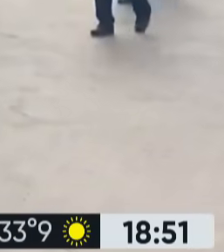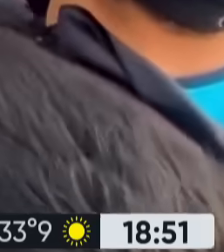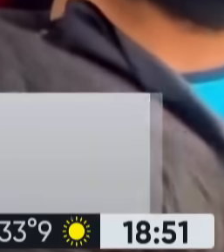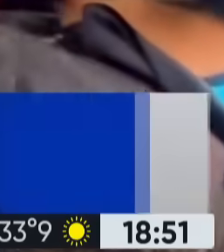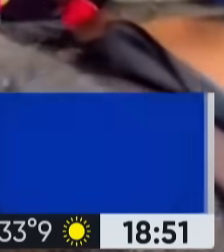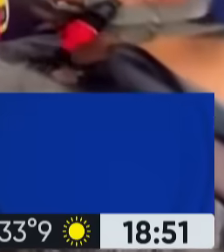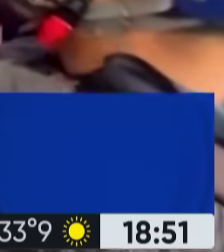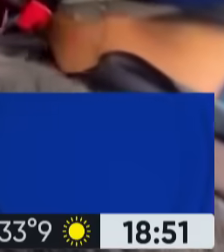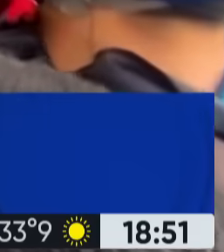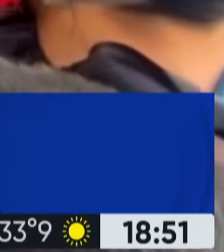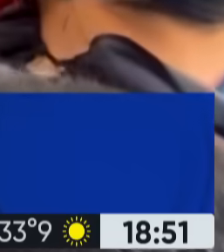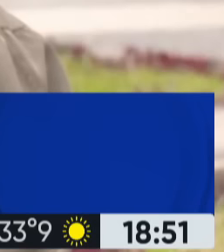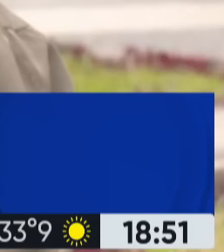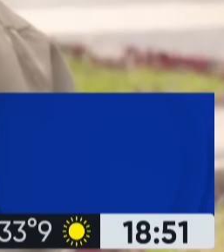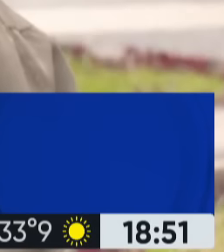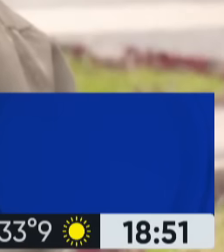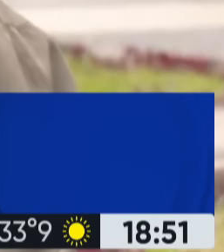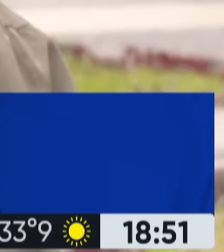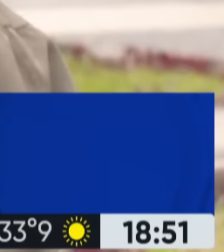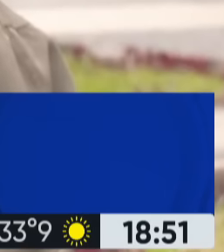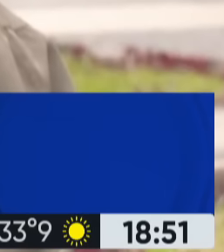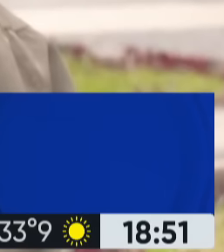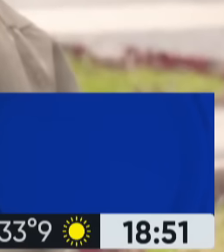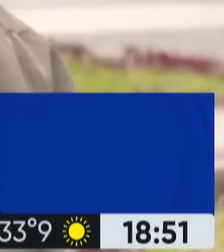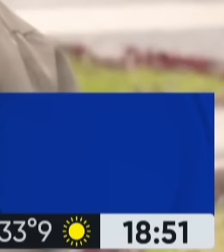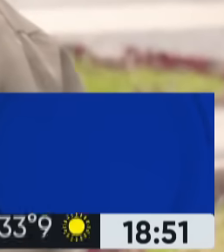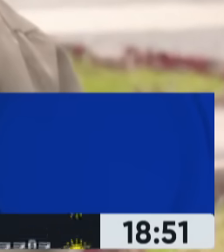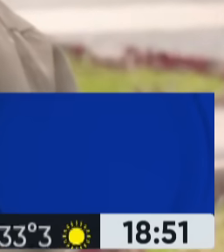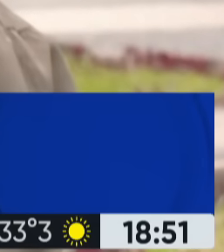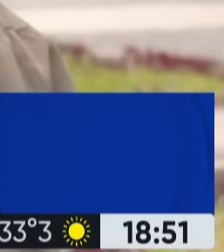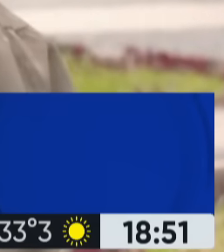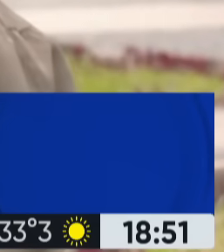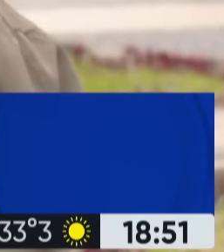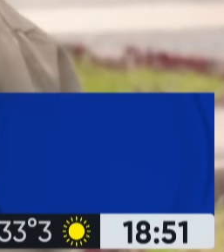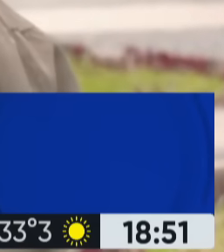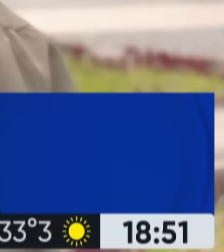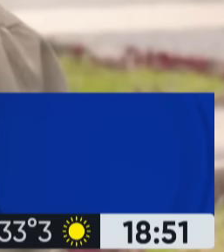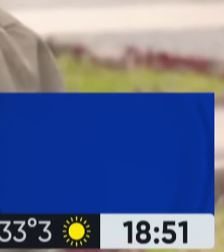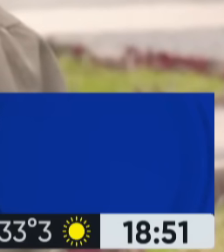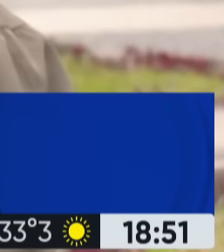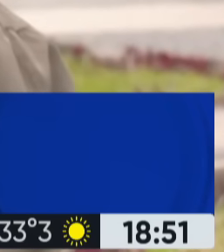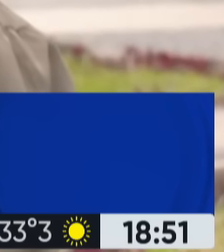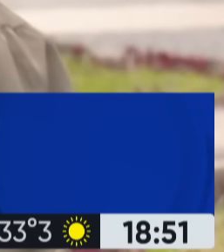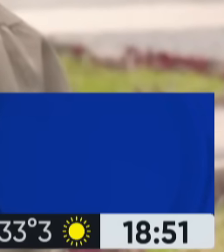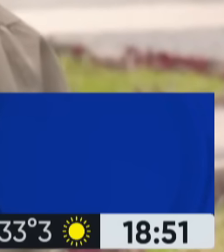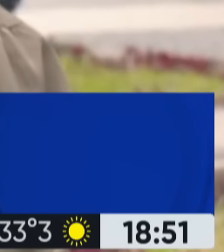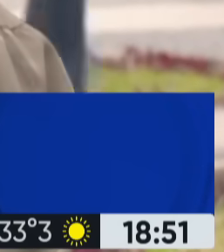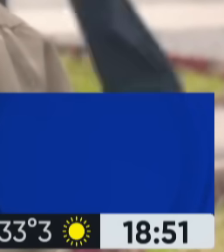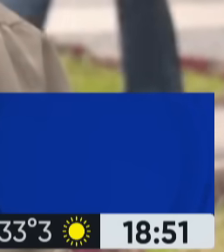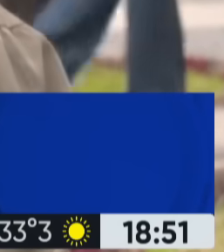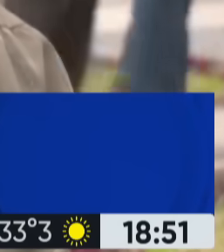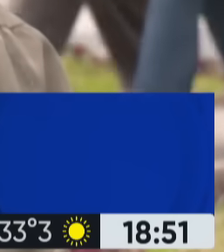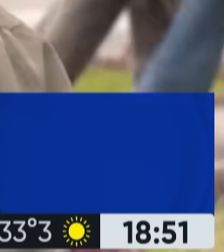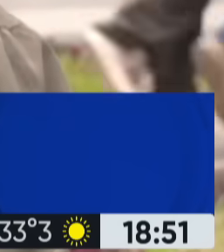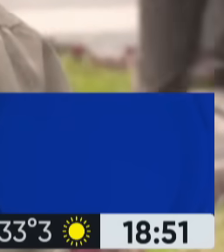La verdad soy muy orgulloso que nuestra generación salga, porque nuestra generación somos de valientes. Acá no es que seamos generación zombie, generación de cristal, somos un